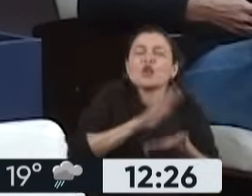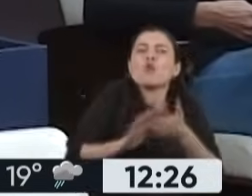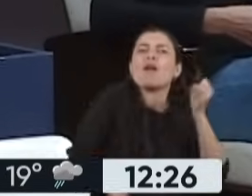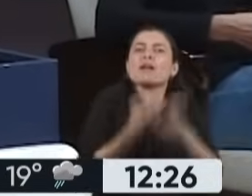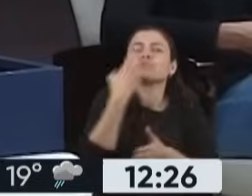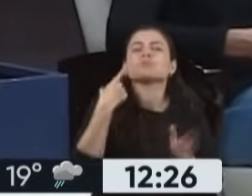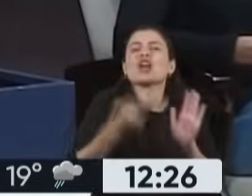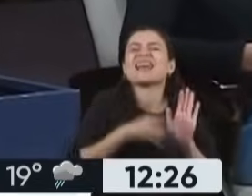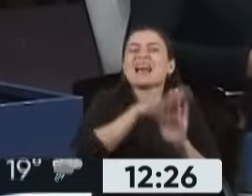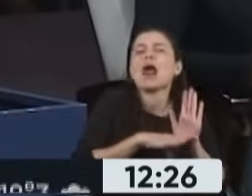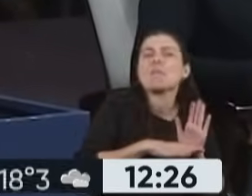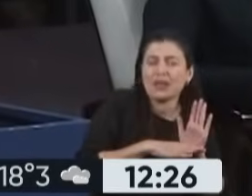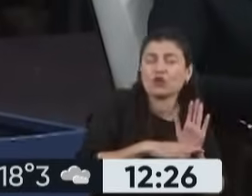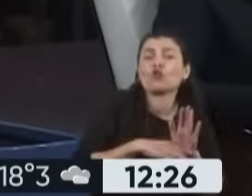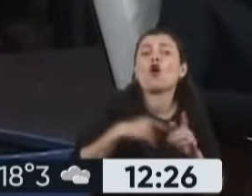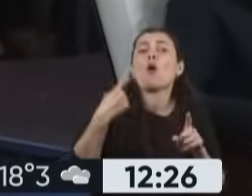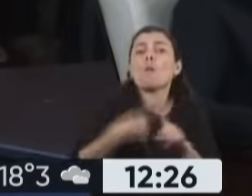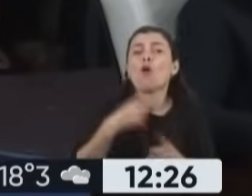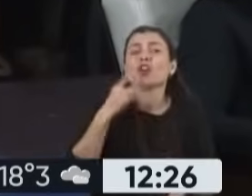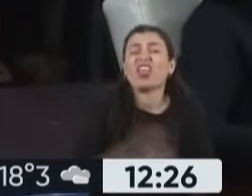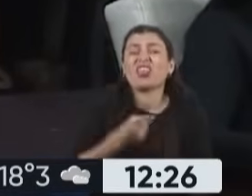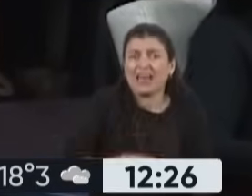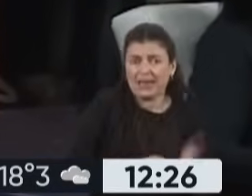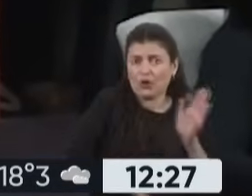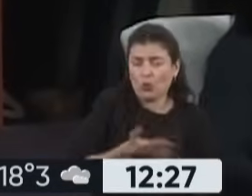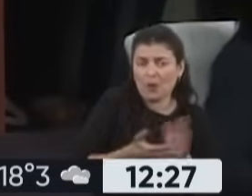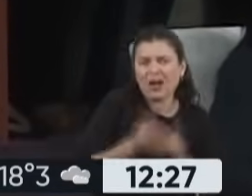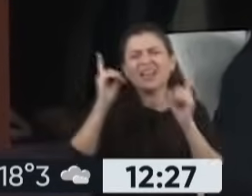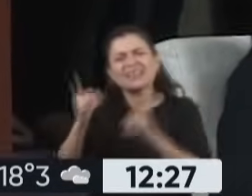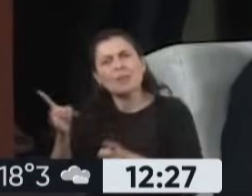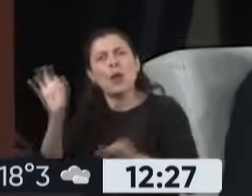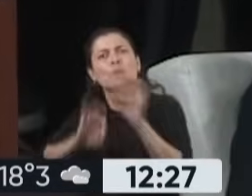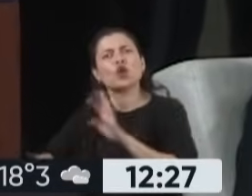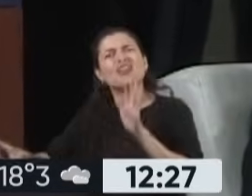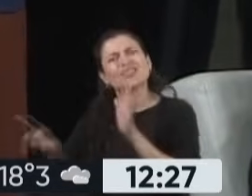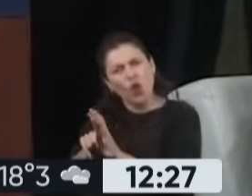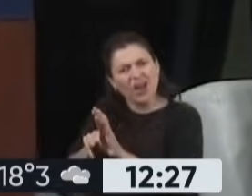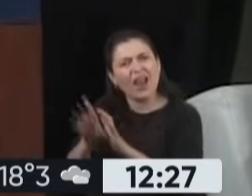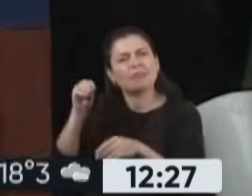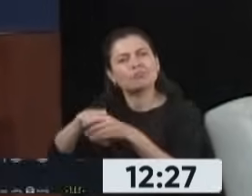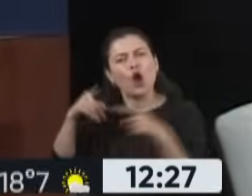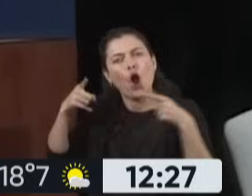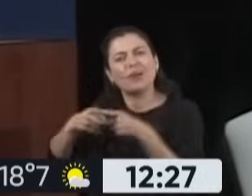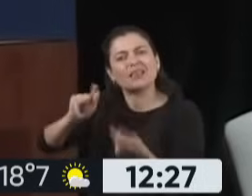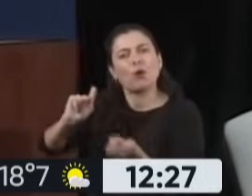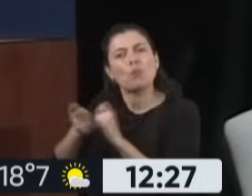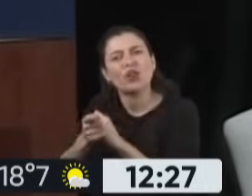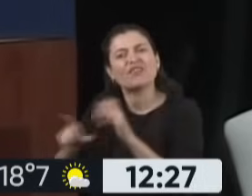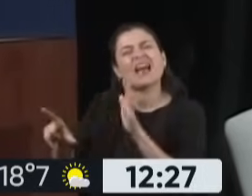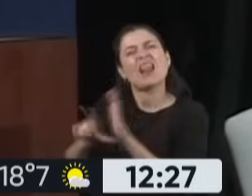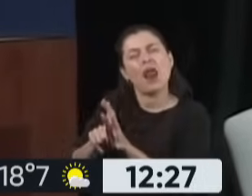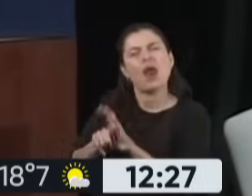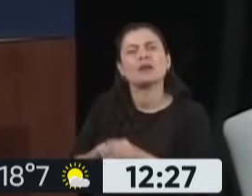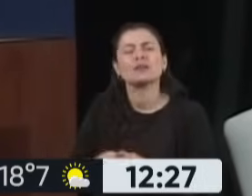haber un proyecto de ley que va a modificar la ley penal tributaria, entre otras cuestiones. Hasta tanto no esté la ley, ¿qué